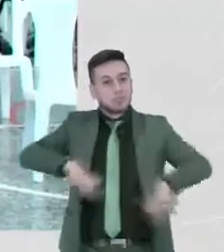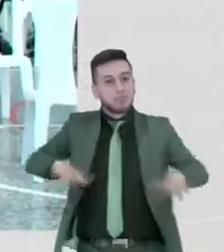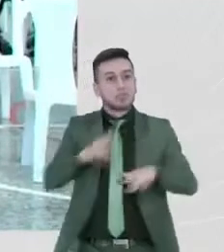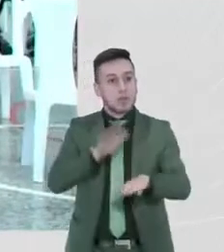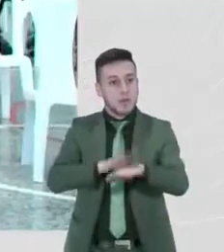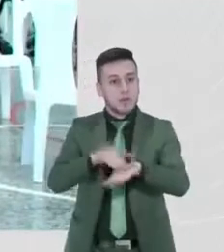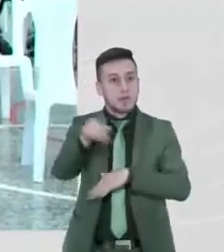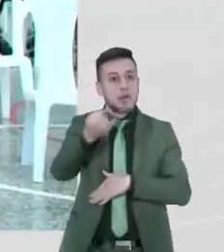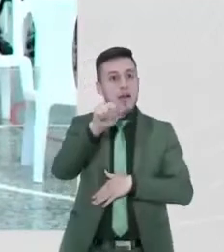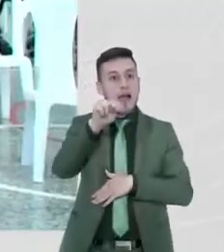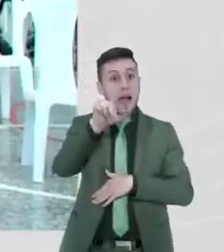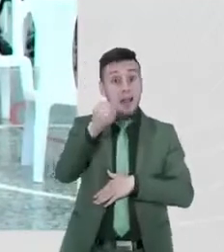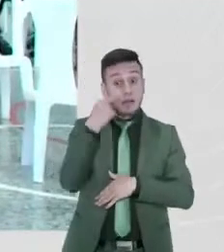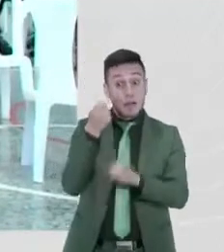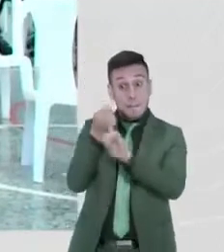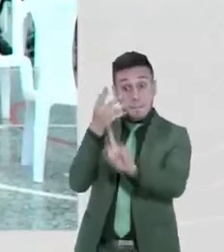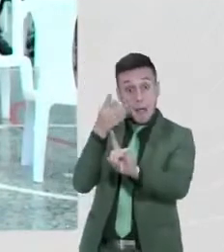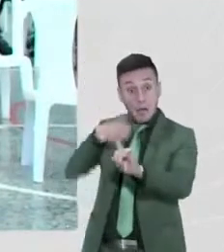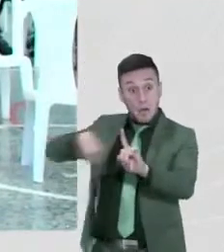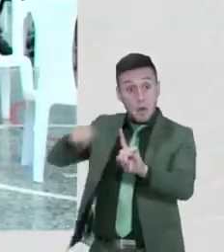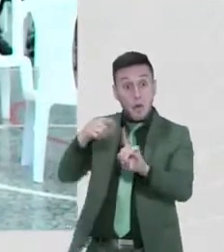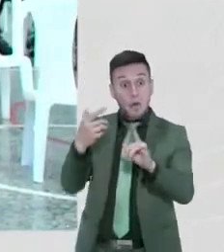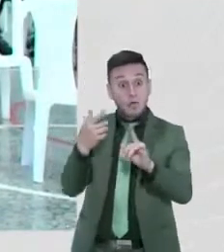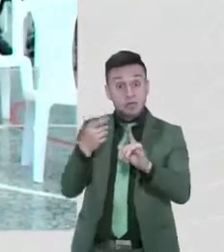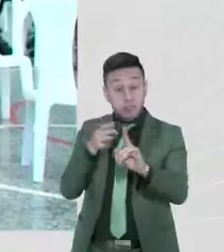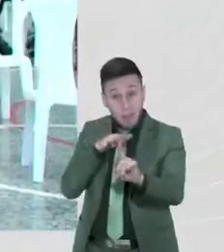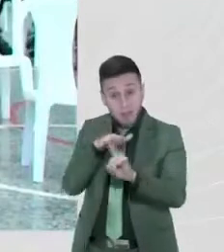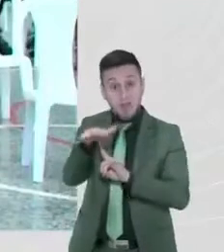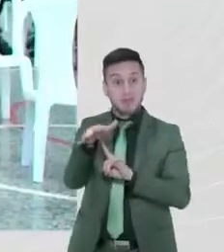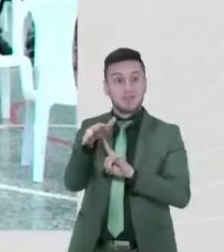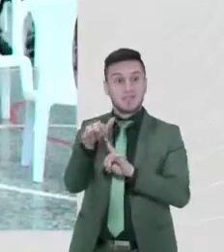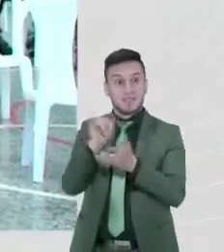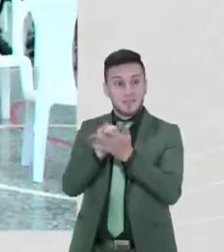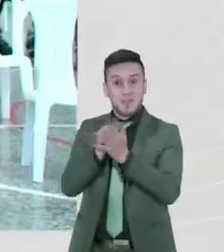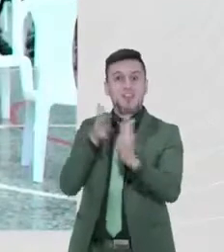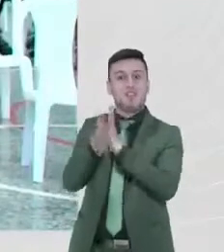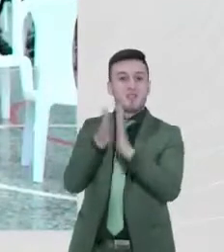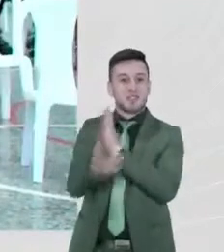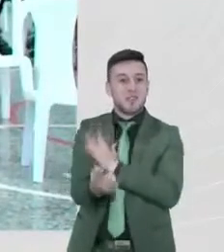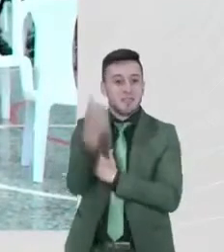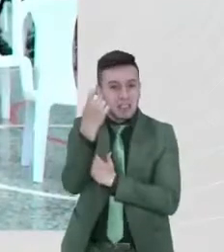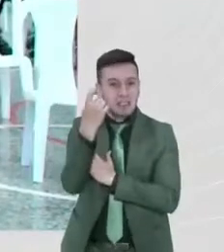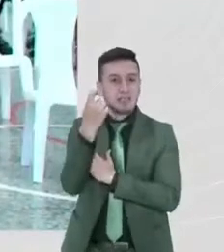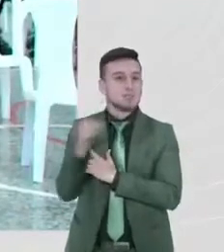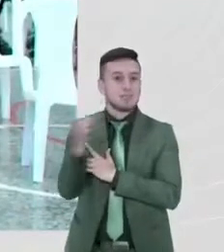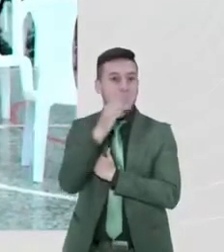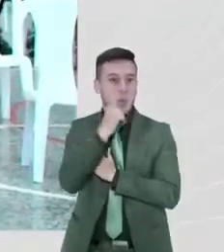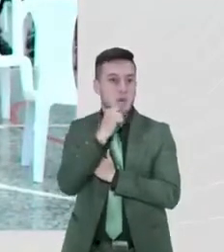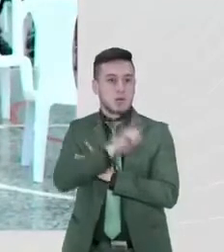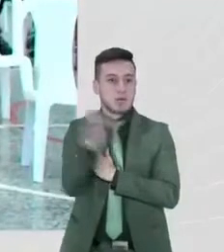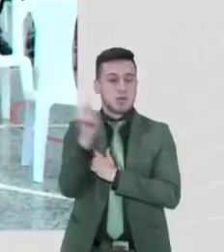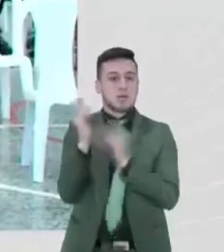de la ANLA, al revisar todos los impactos que se generarían por información incompleta, no se revele en todo